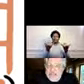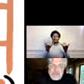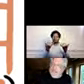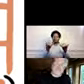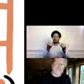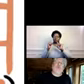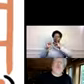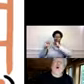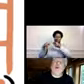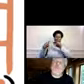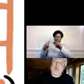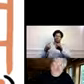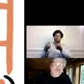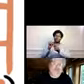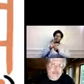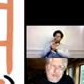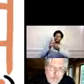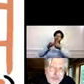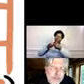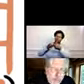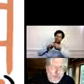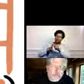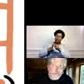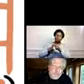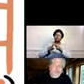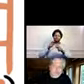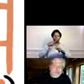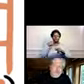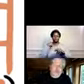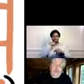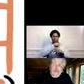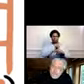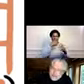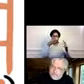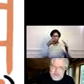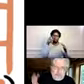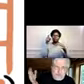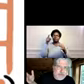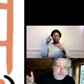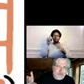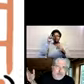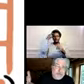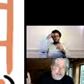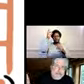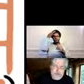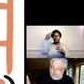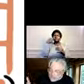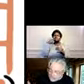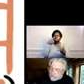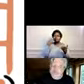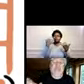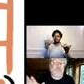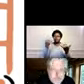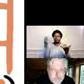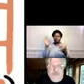Nosotros prometemos desde que empezó esta pandemia y de hecho estamos escuchando de parte del gobierno federal que está en